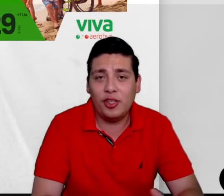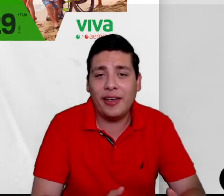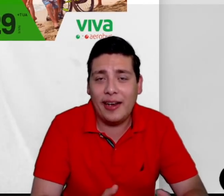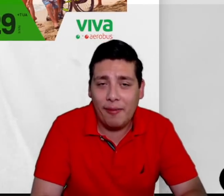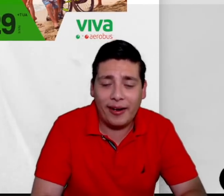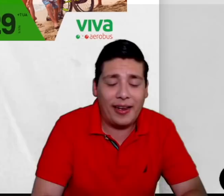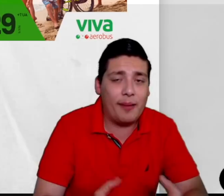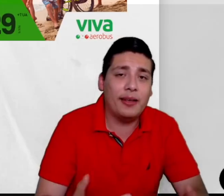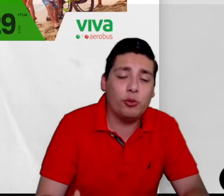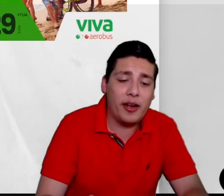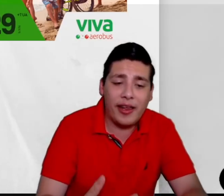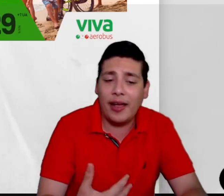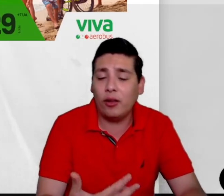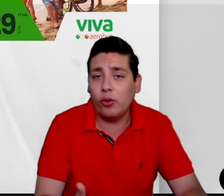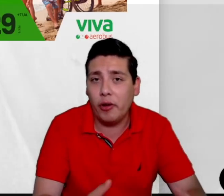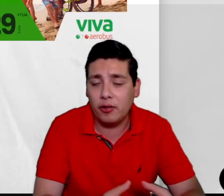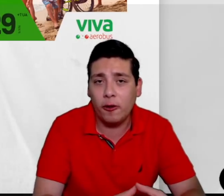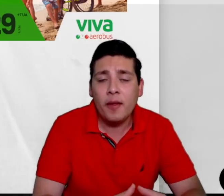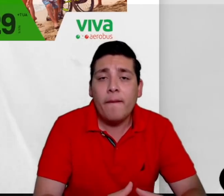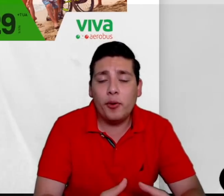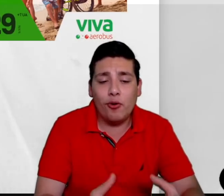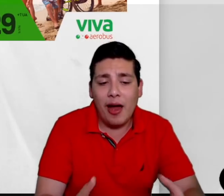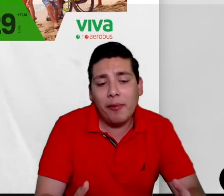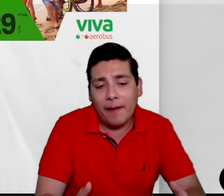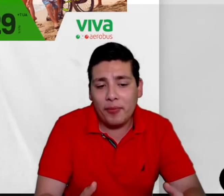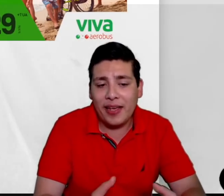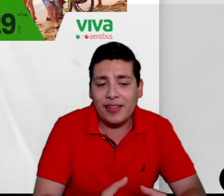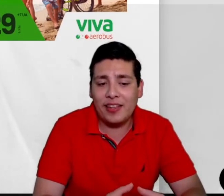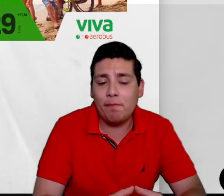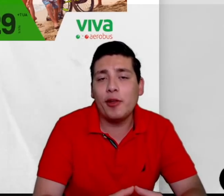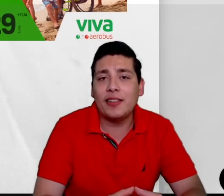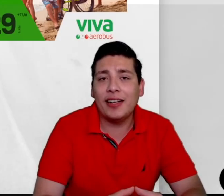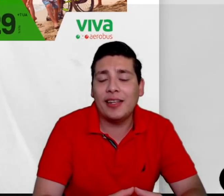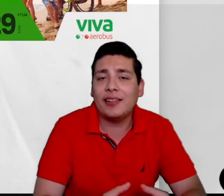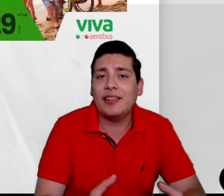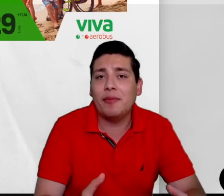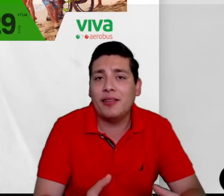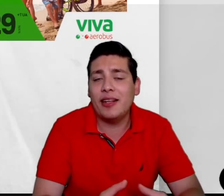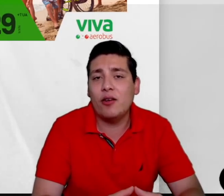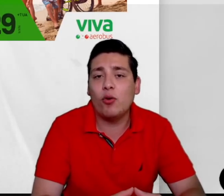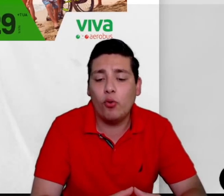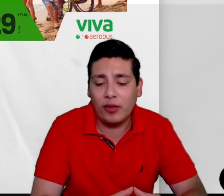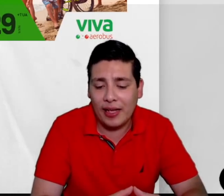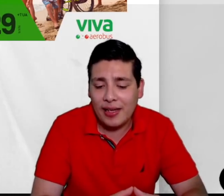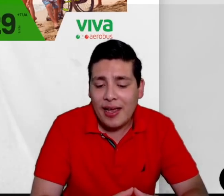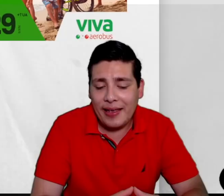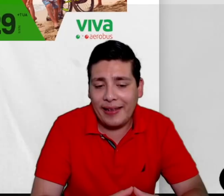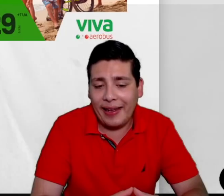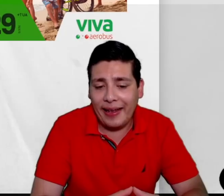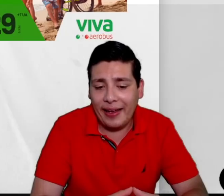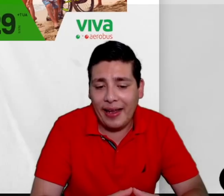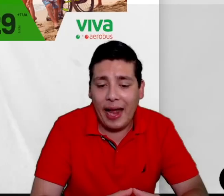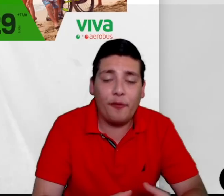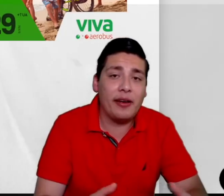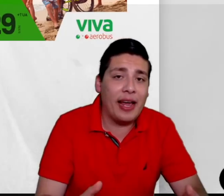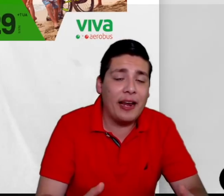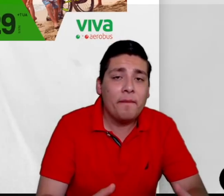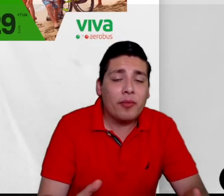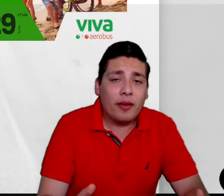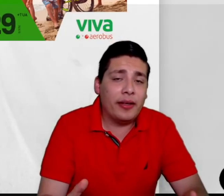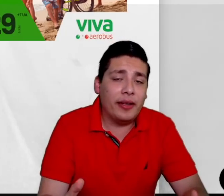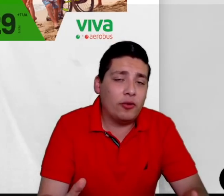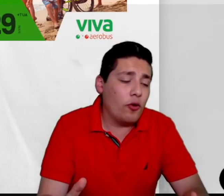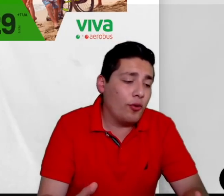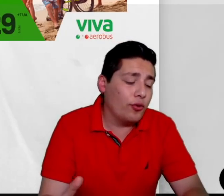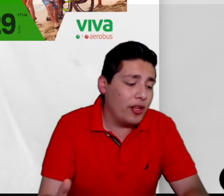yunquismo. Sí quieren hablar que la masonería y todo eso. Pero no hablan de este tipo de sectas que se mantienen ocultas y que al final,